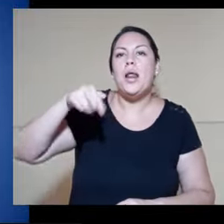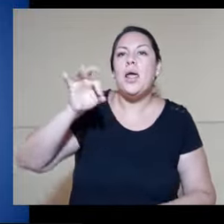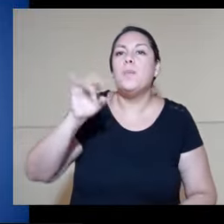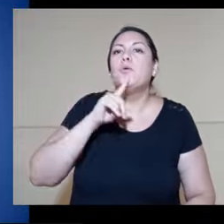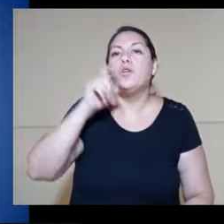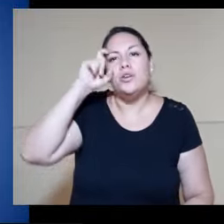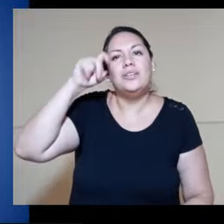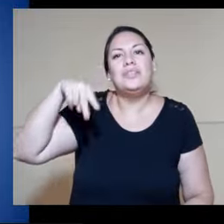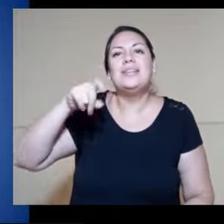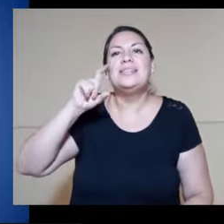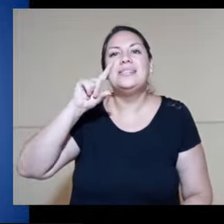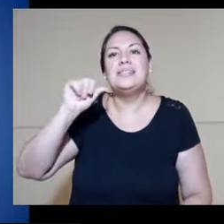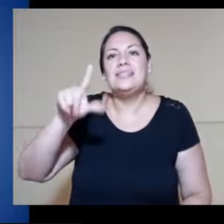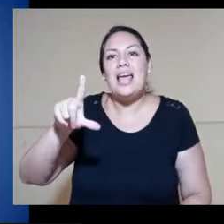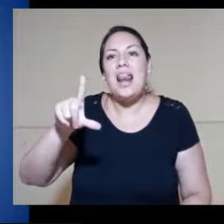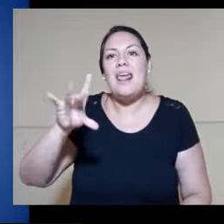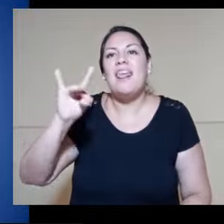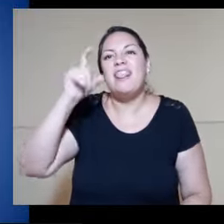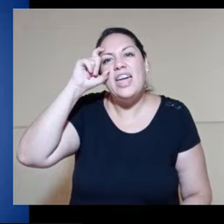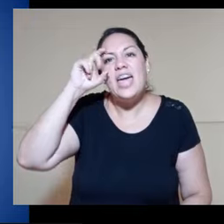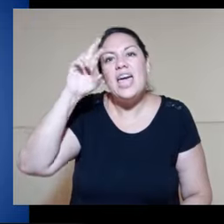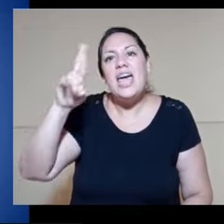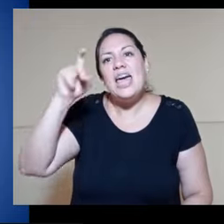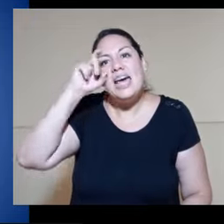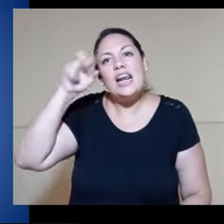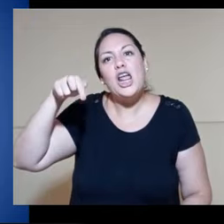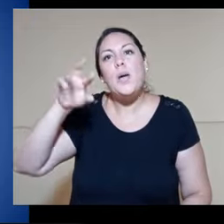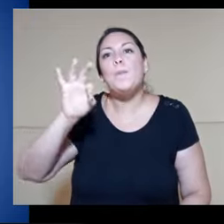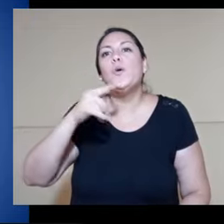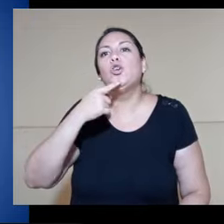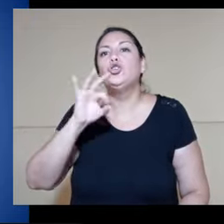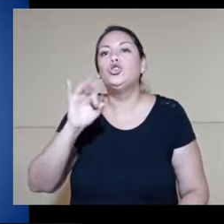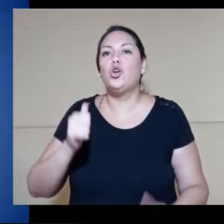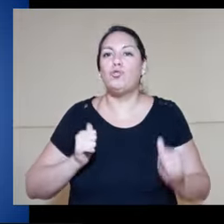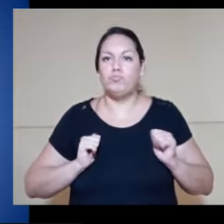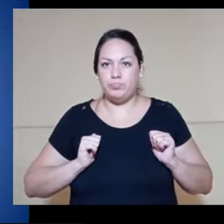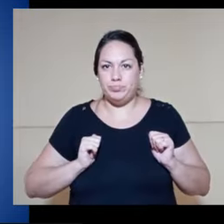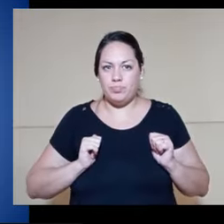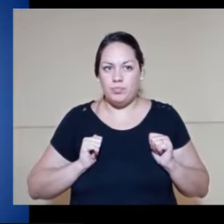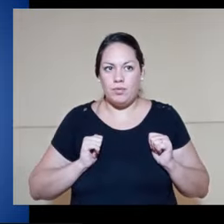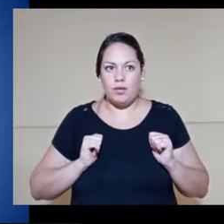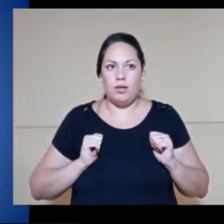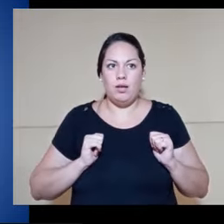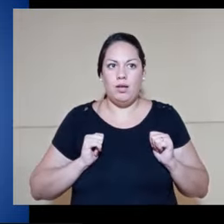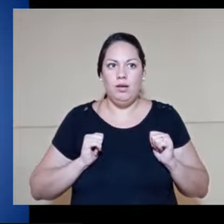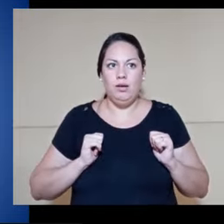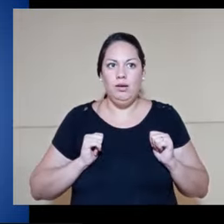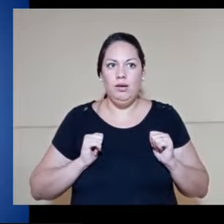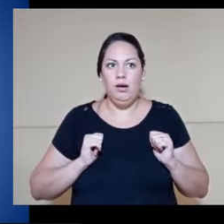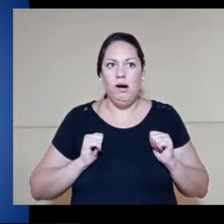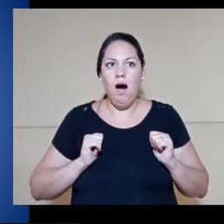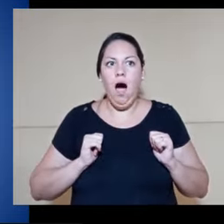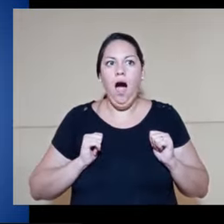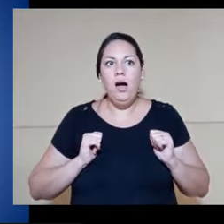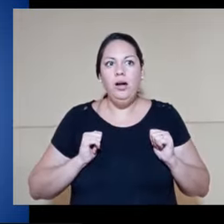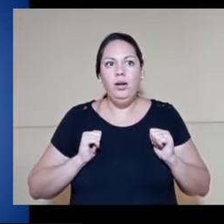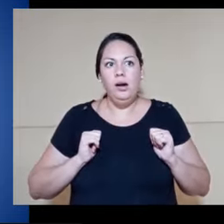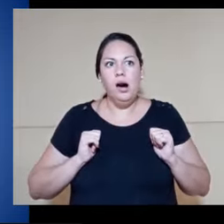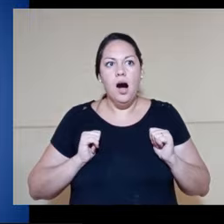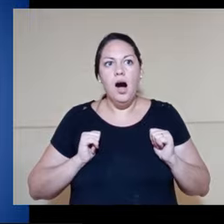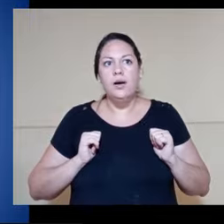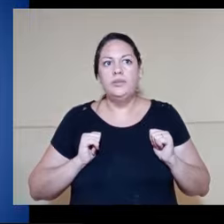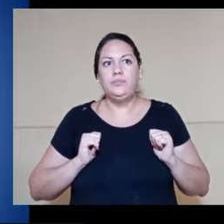se conoce como potencial de reposo. Grábenlo. Potencial de reposo.